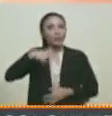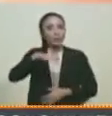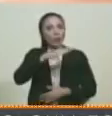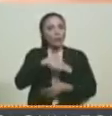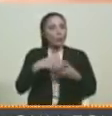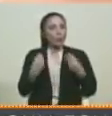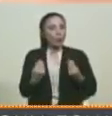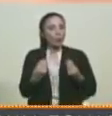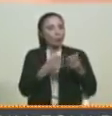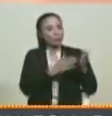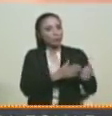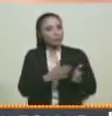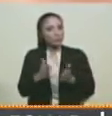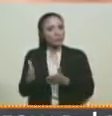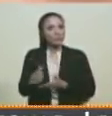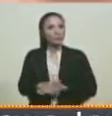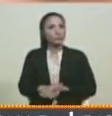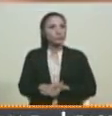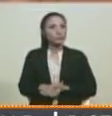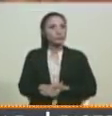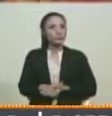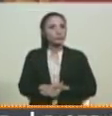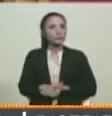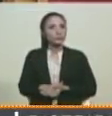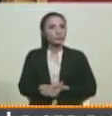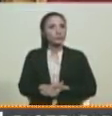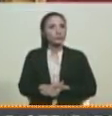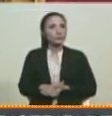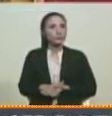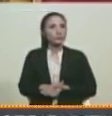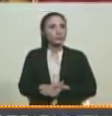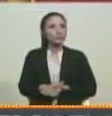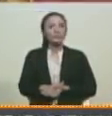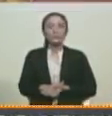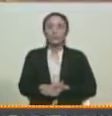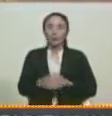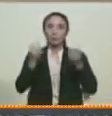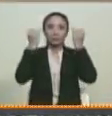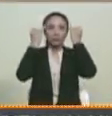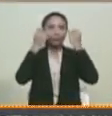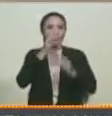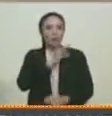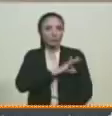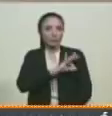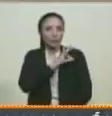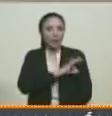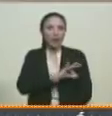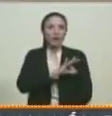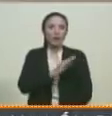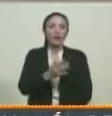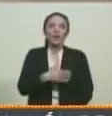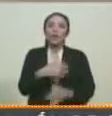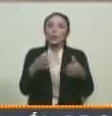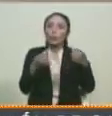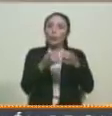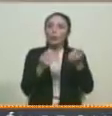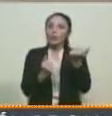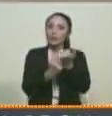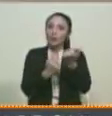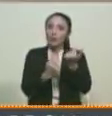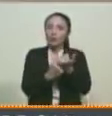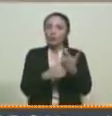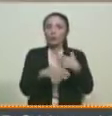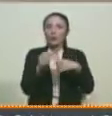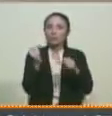tiene puesto su mirada en las fuerzas sociales del pueblo, en la clase obrera venezolana,